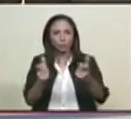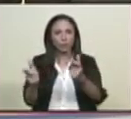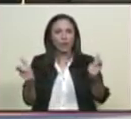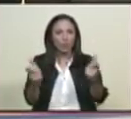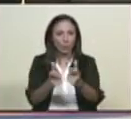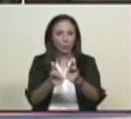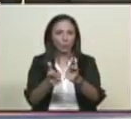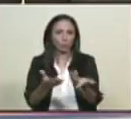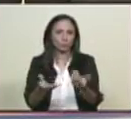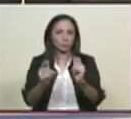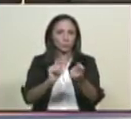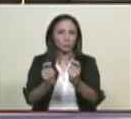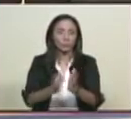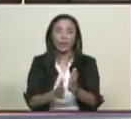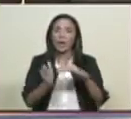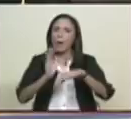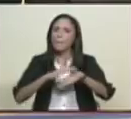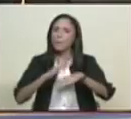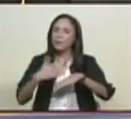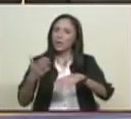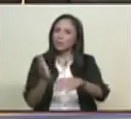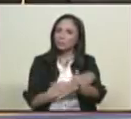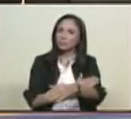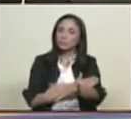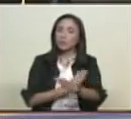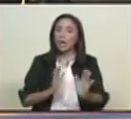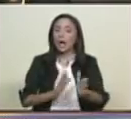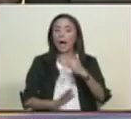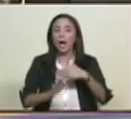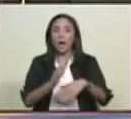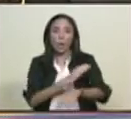¿Por qué el adelanto de elecciones? Bueno, porque fue una petición.